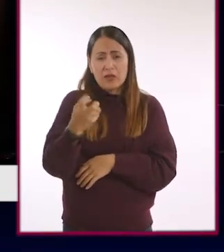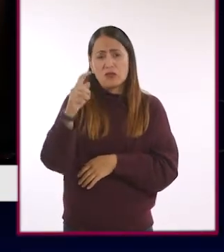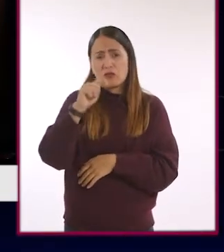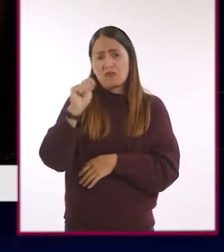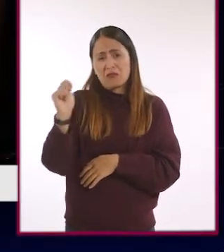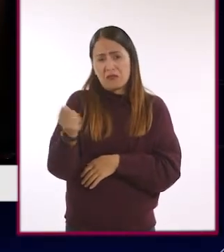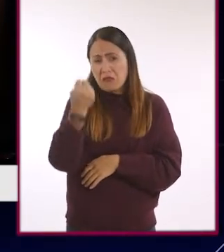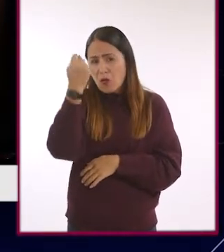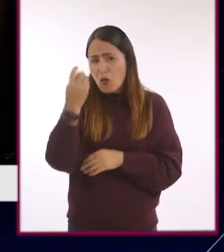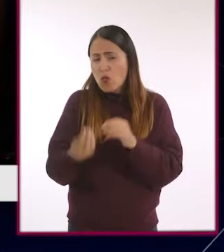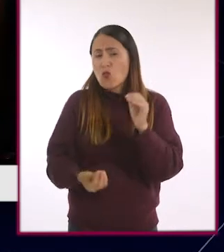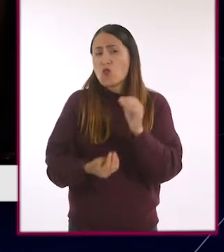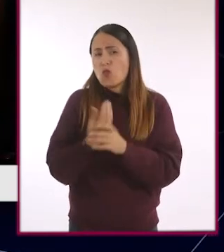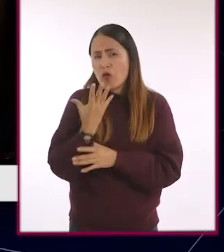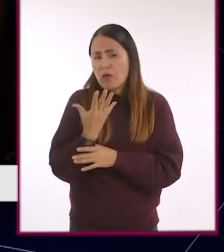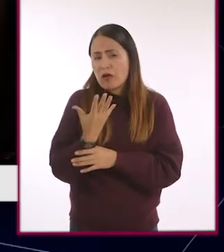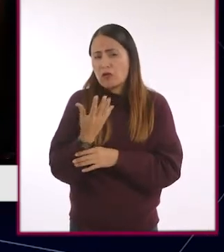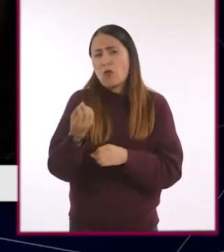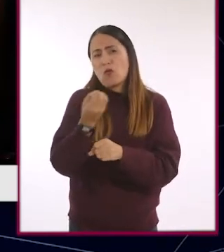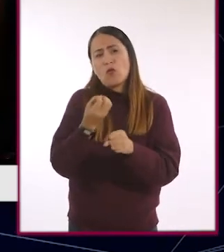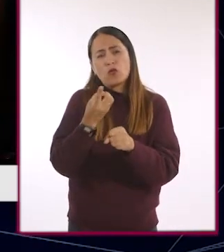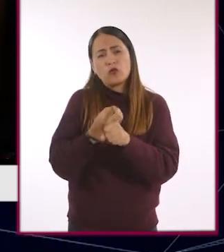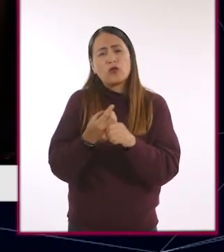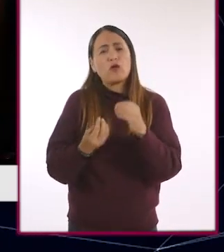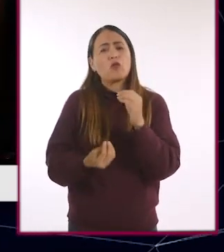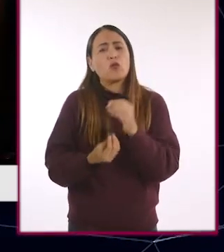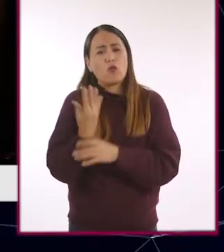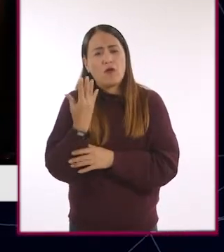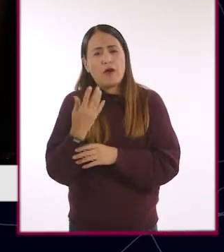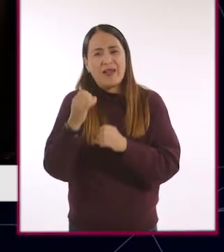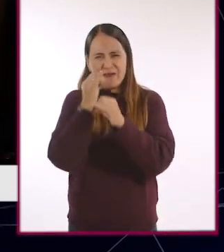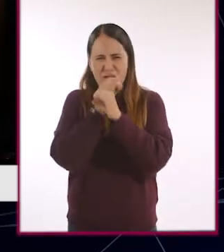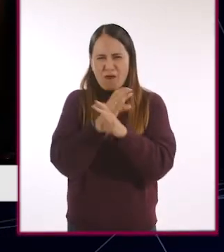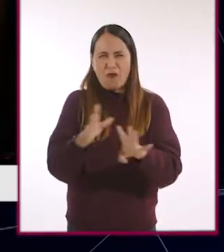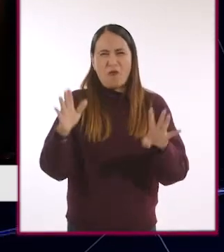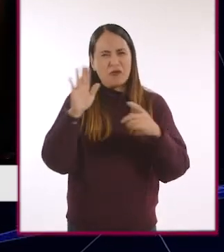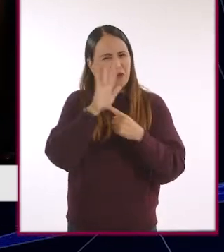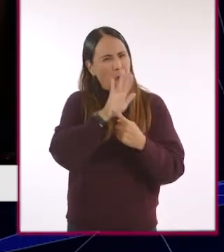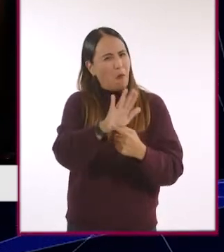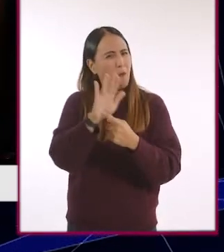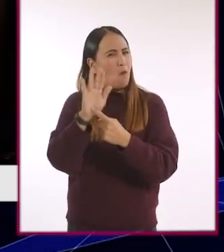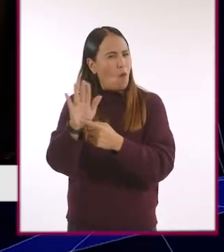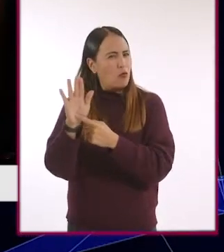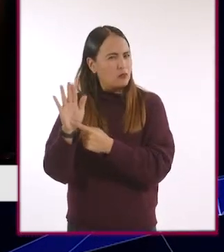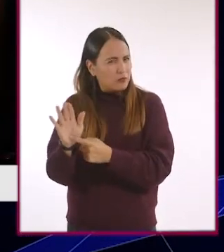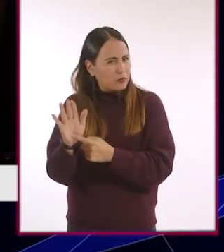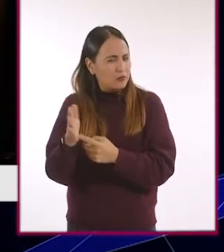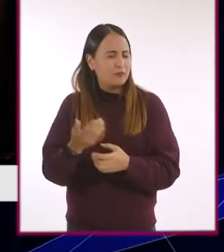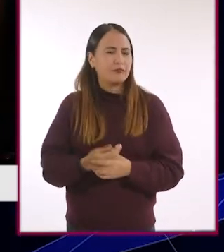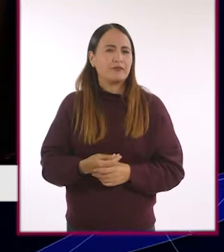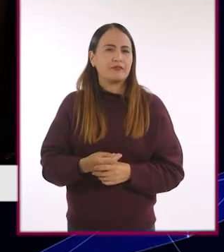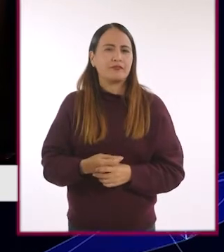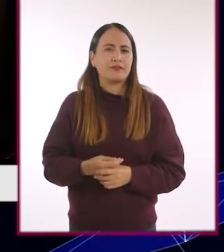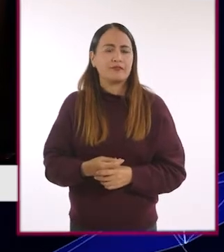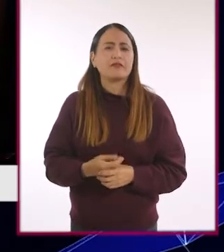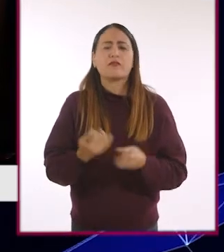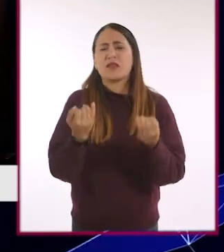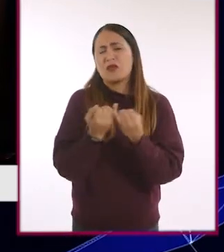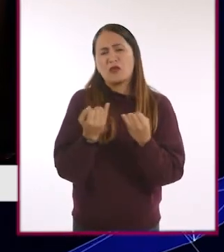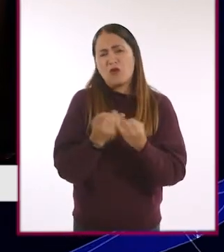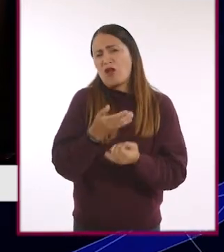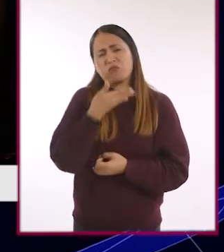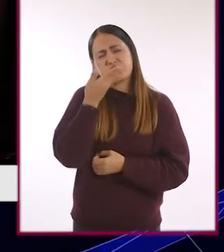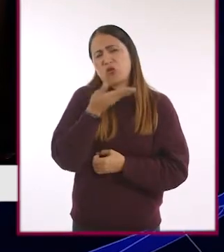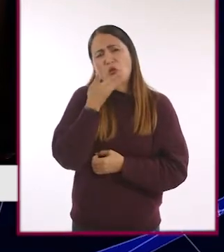también nos están abriendo la oportunidad de mostrar contenido en ese sentido, ¿no? Y también lo tradicional, ¿no?